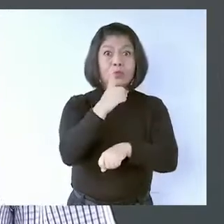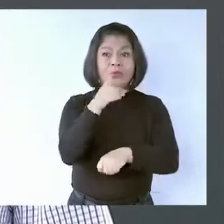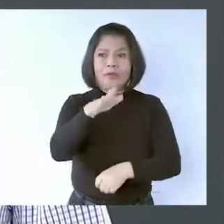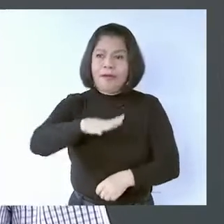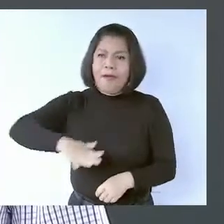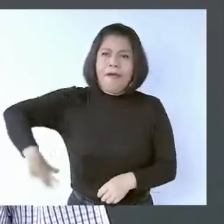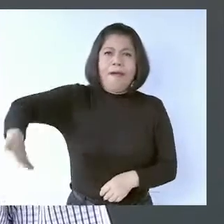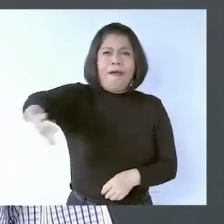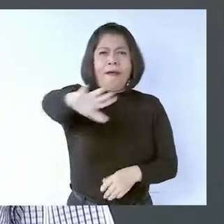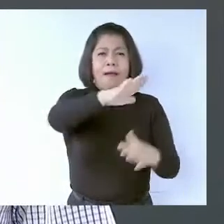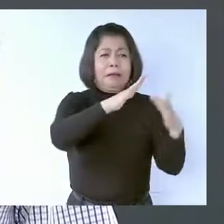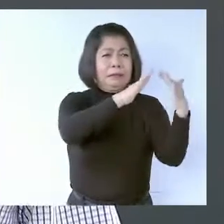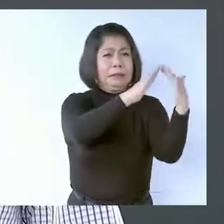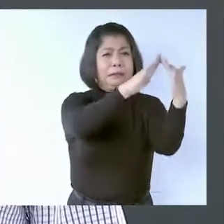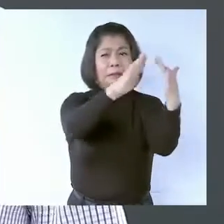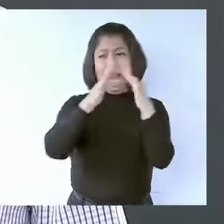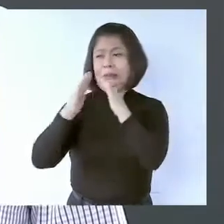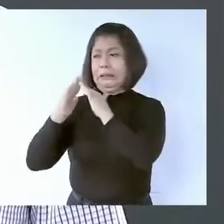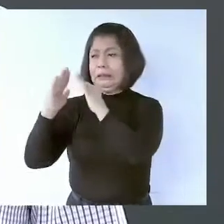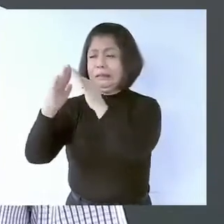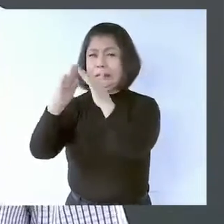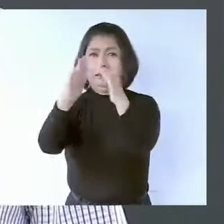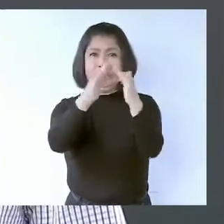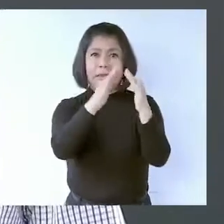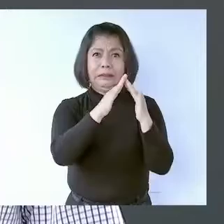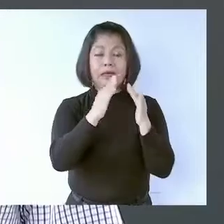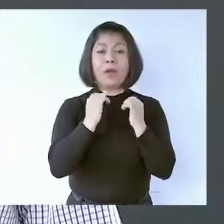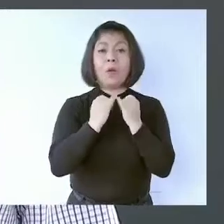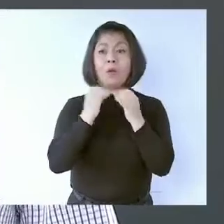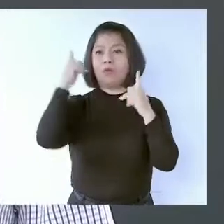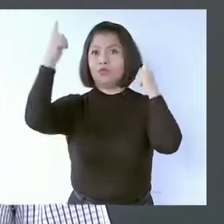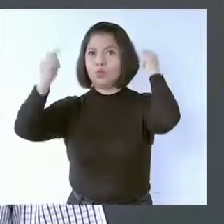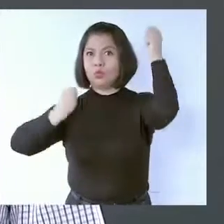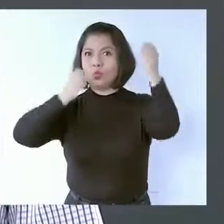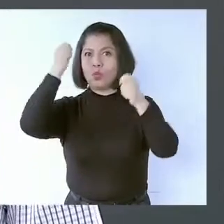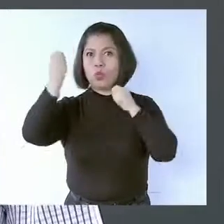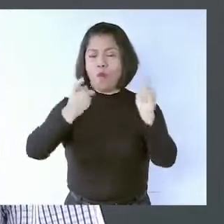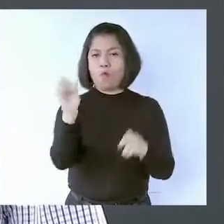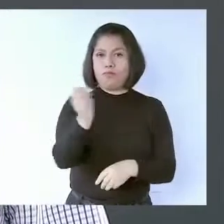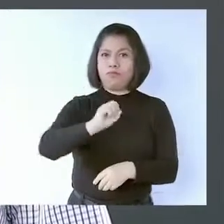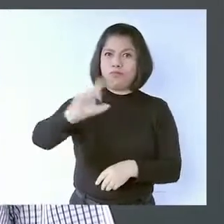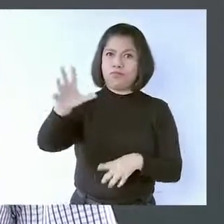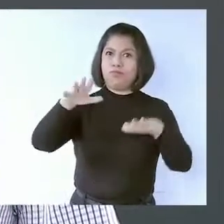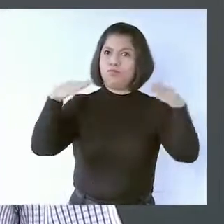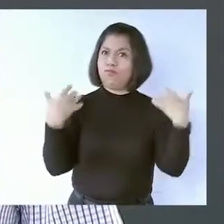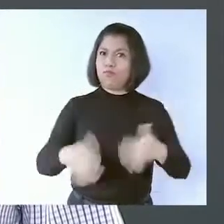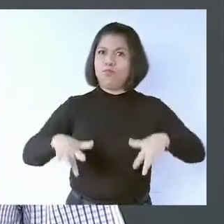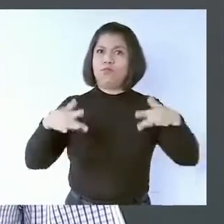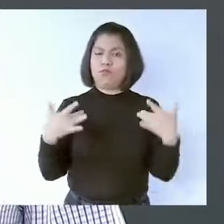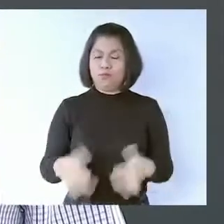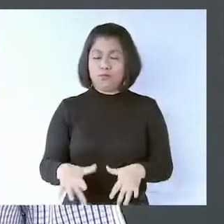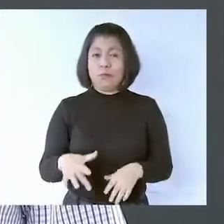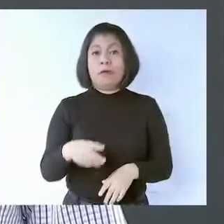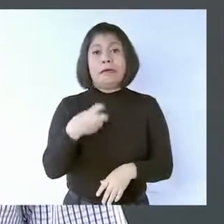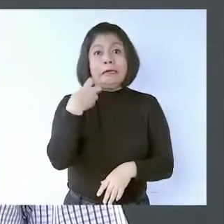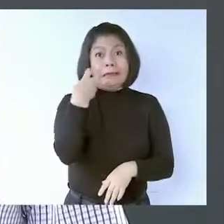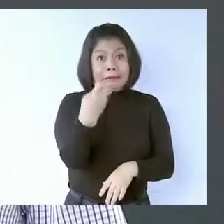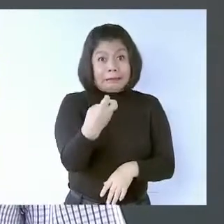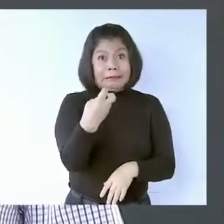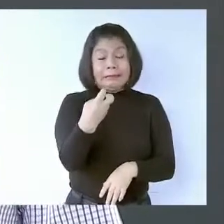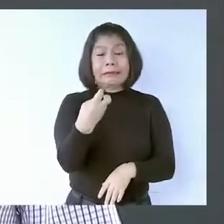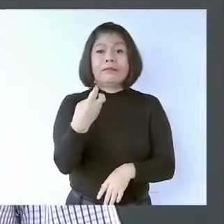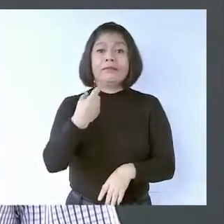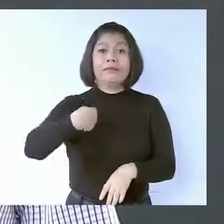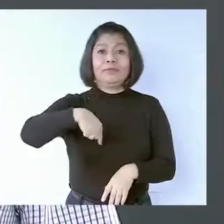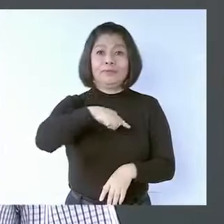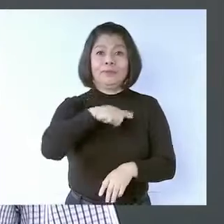urbana y en el que existen miles de habitaciones turísticas de calidad mundial. Requerimos sumar esfuerzos para garantizar el menor perjuicio durante